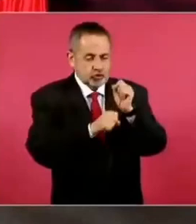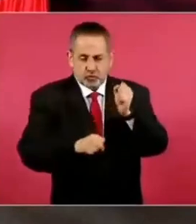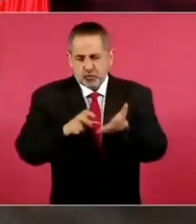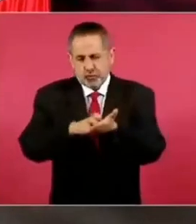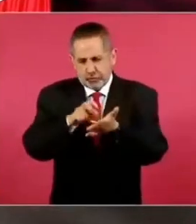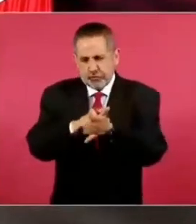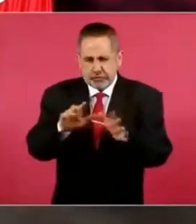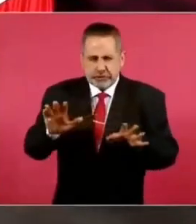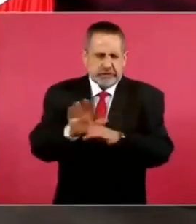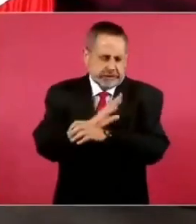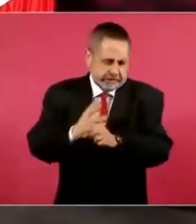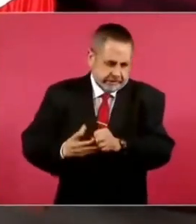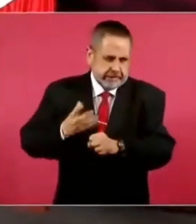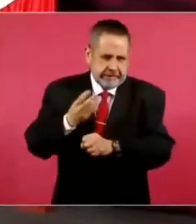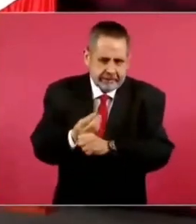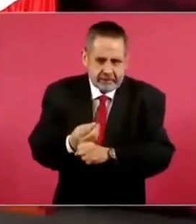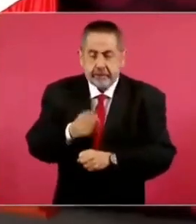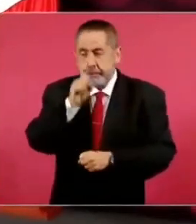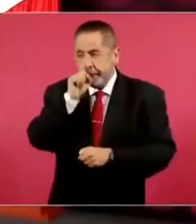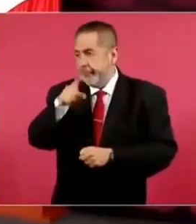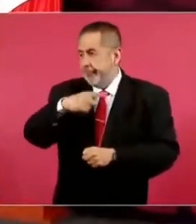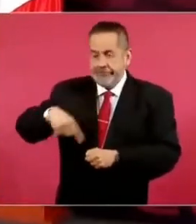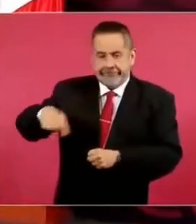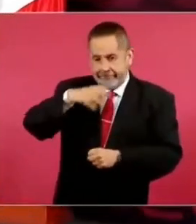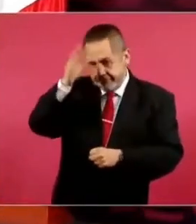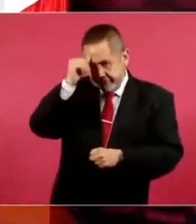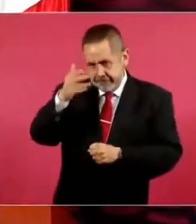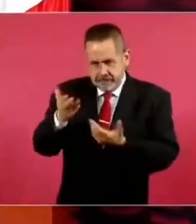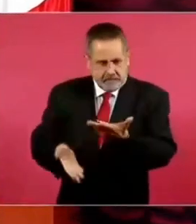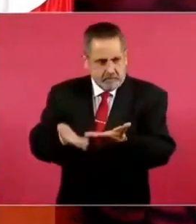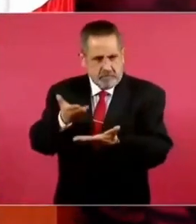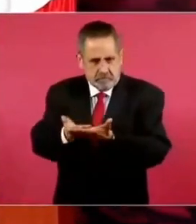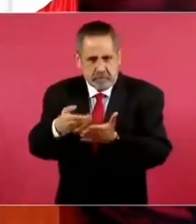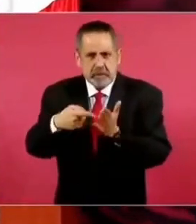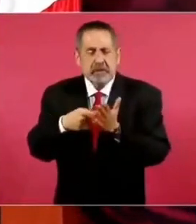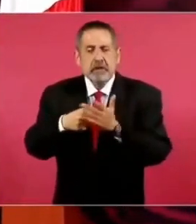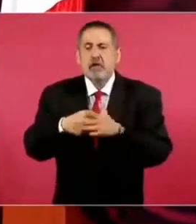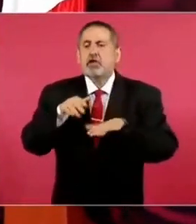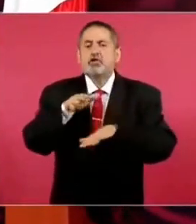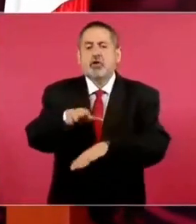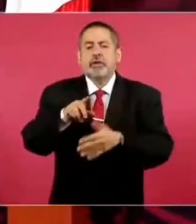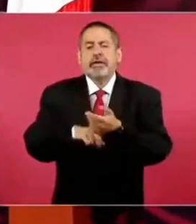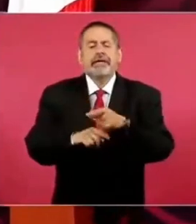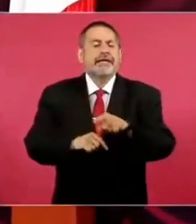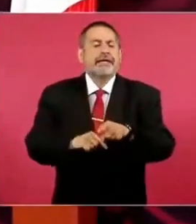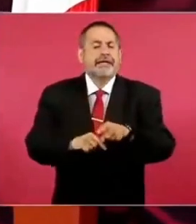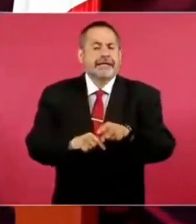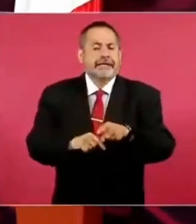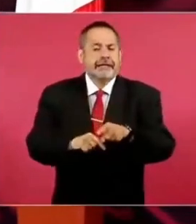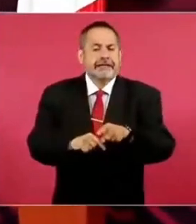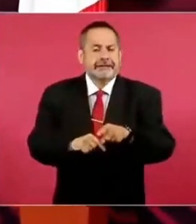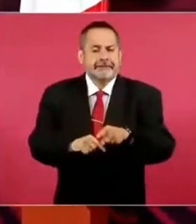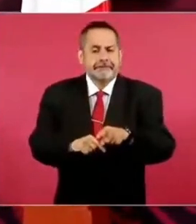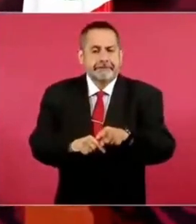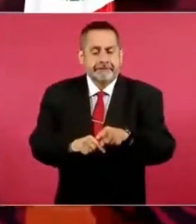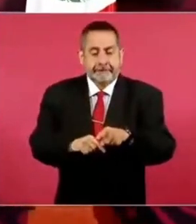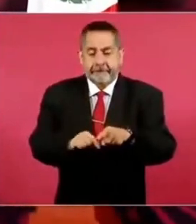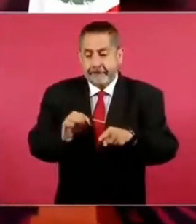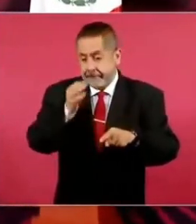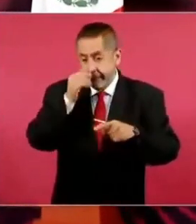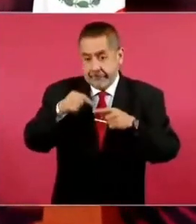como acordamos va a tratarse eh en una de